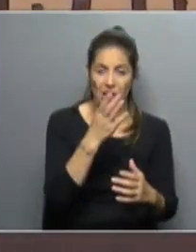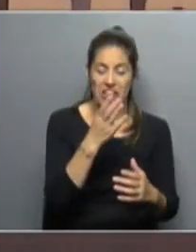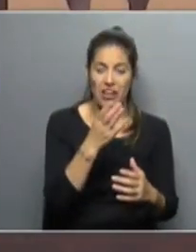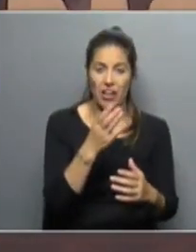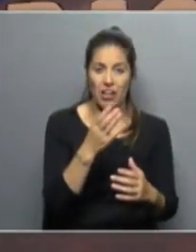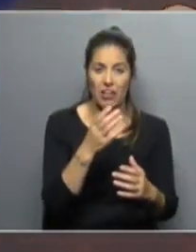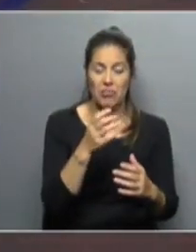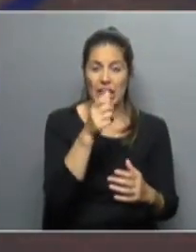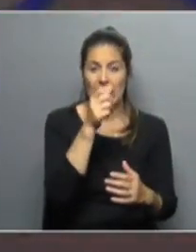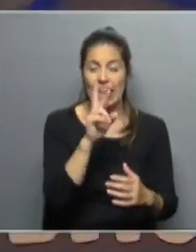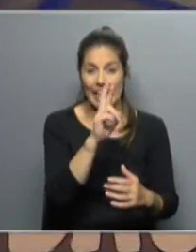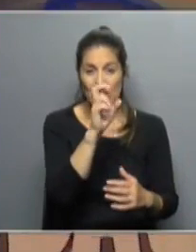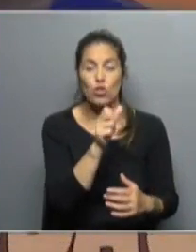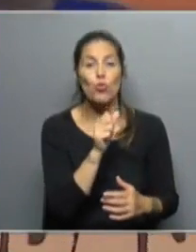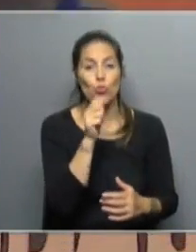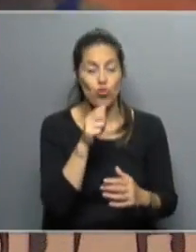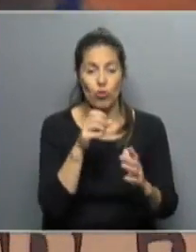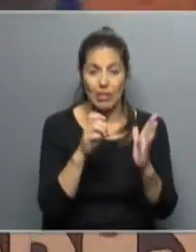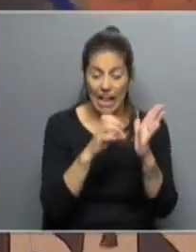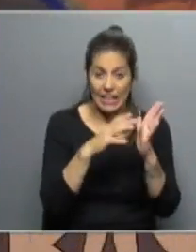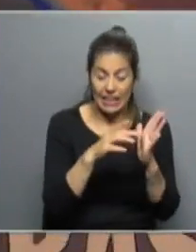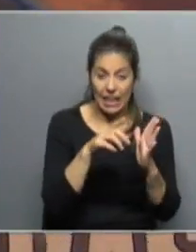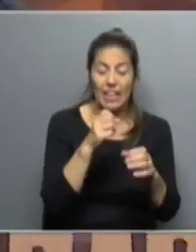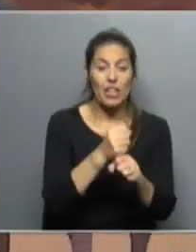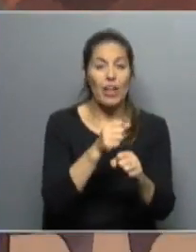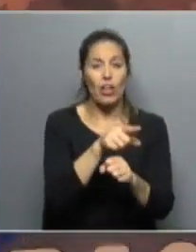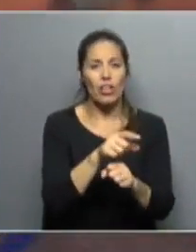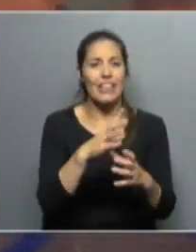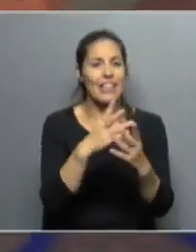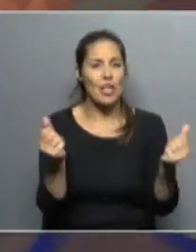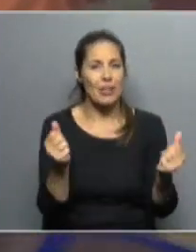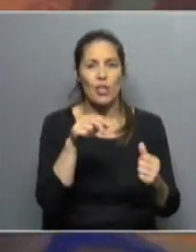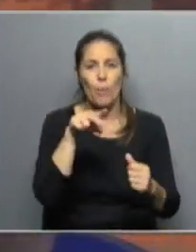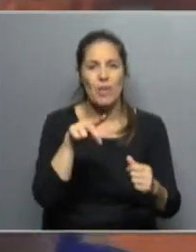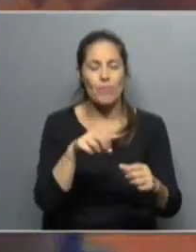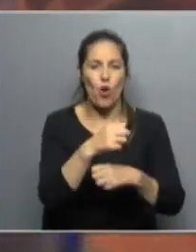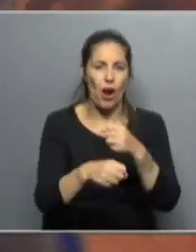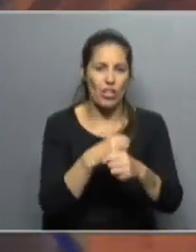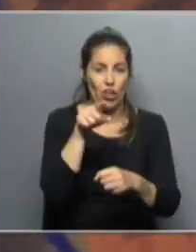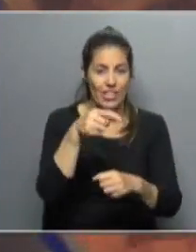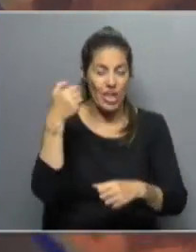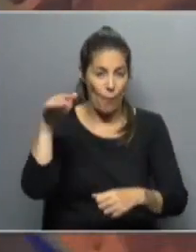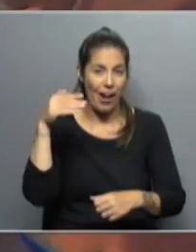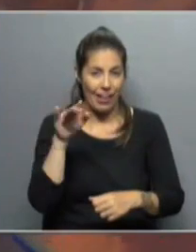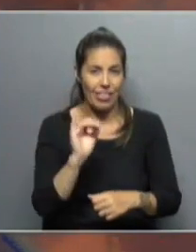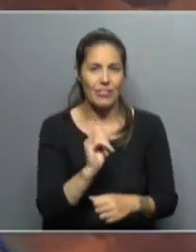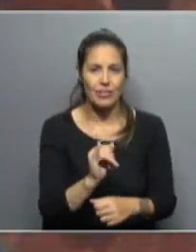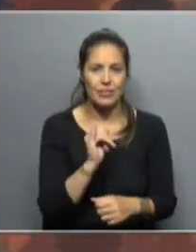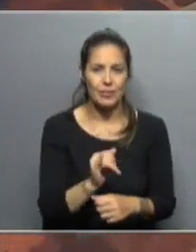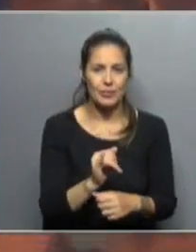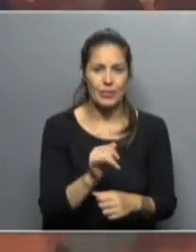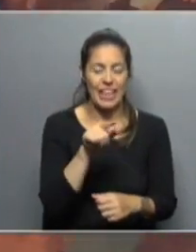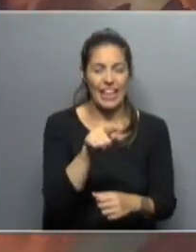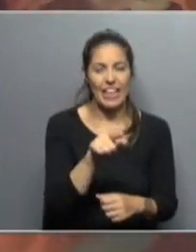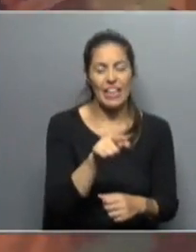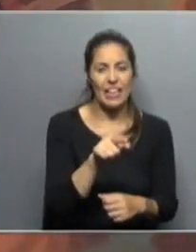de buena resolución y trabajé con él. ¿Desapareció en el mismo año? Desapareció en el mismo año. Ella era más grande. Ella era más grande, él era